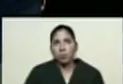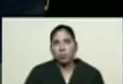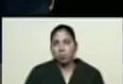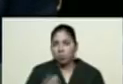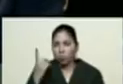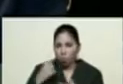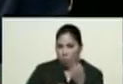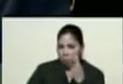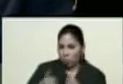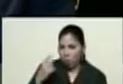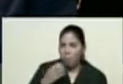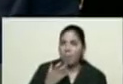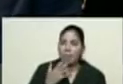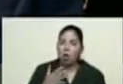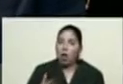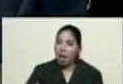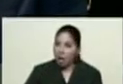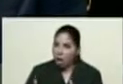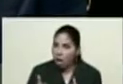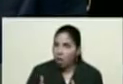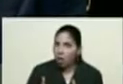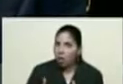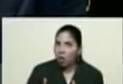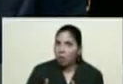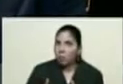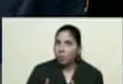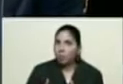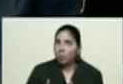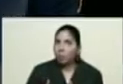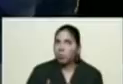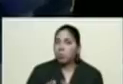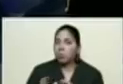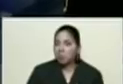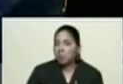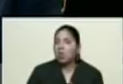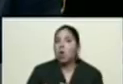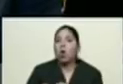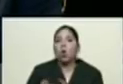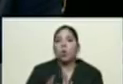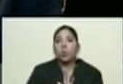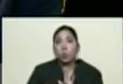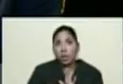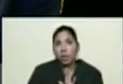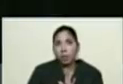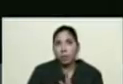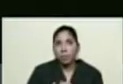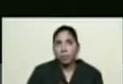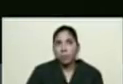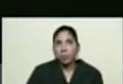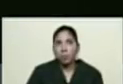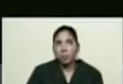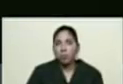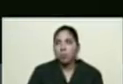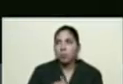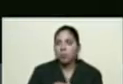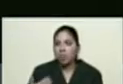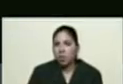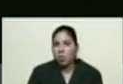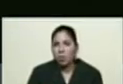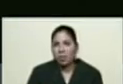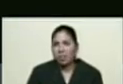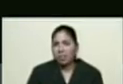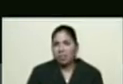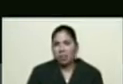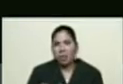que si ganamos, como vamos a ganar, si se instala la constituyente como se va a instalar, va a haber más bien más resistencia